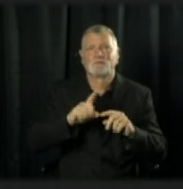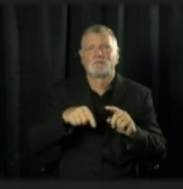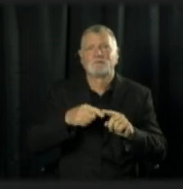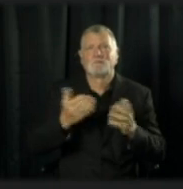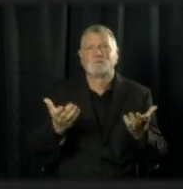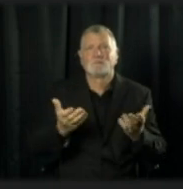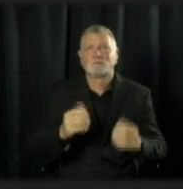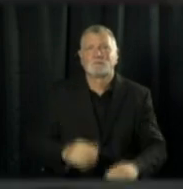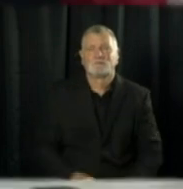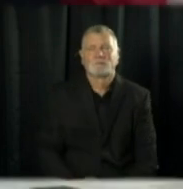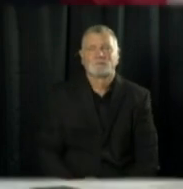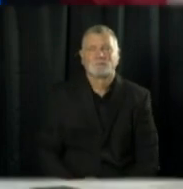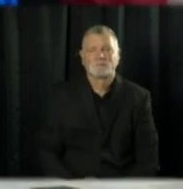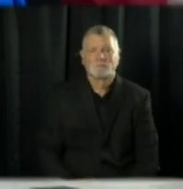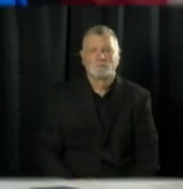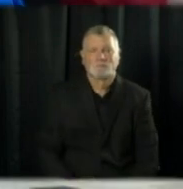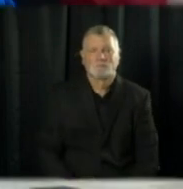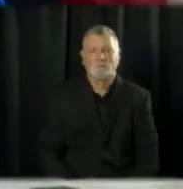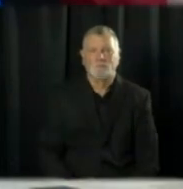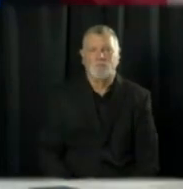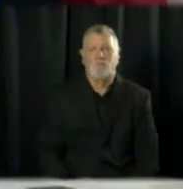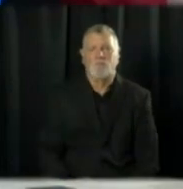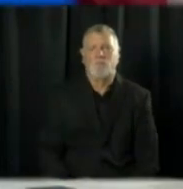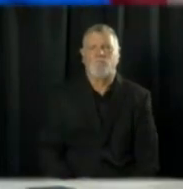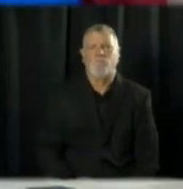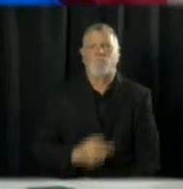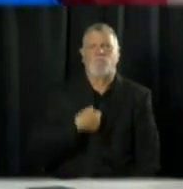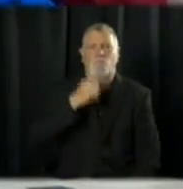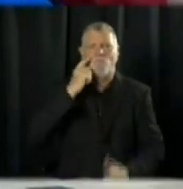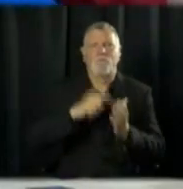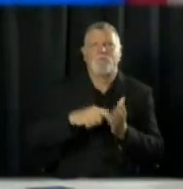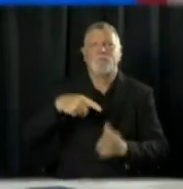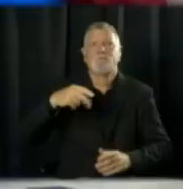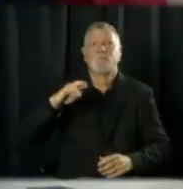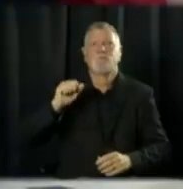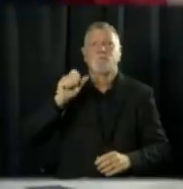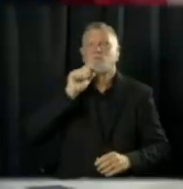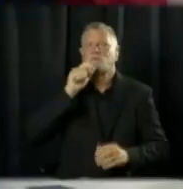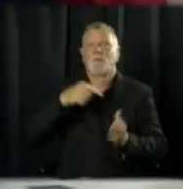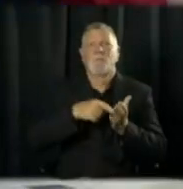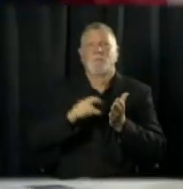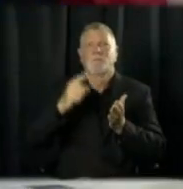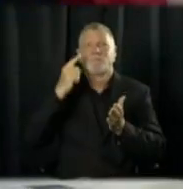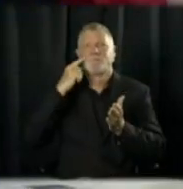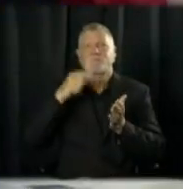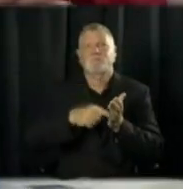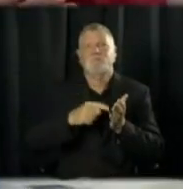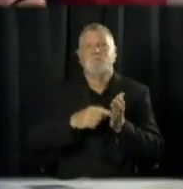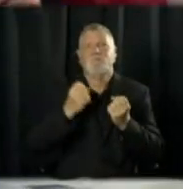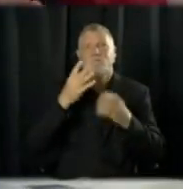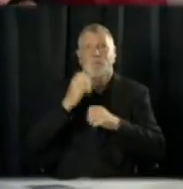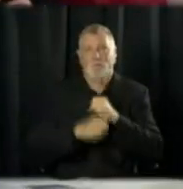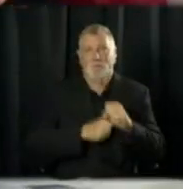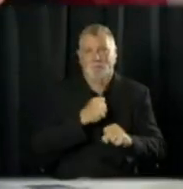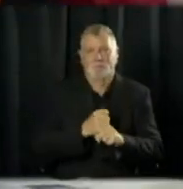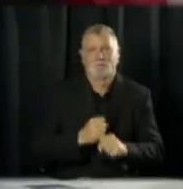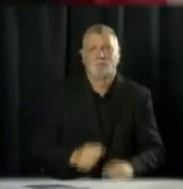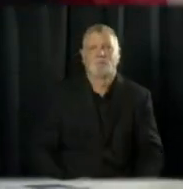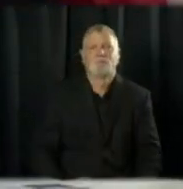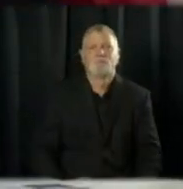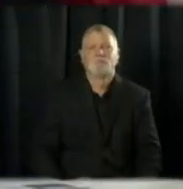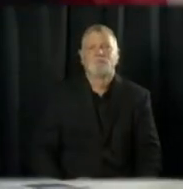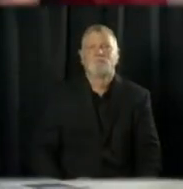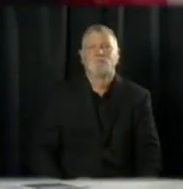esas alzas entrarían en vigor? Pues pienso que es importante notar que PREPA no está pagando su deuda por un número de